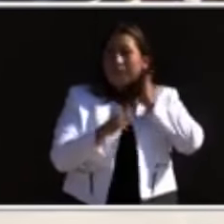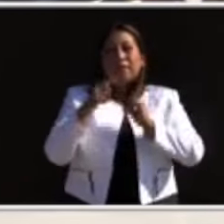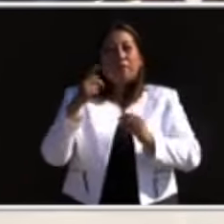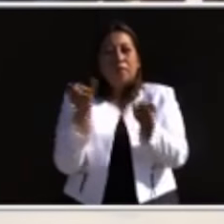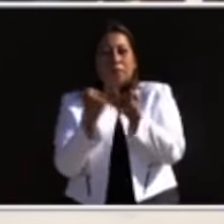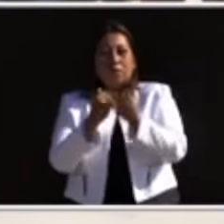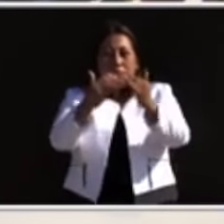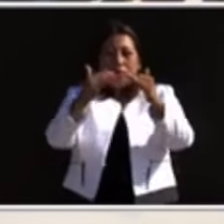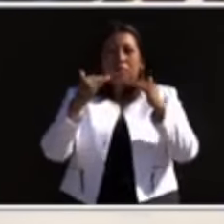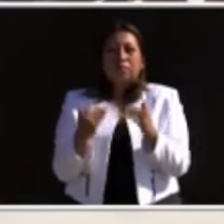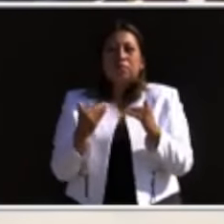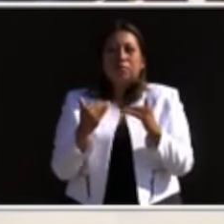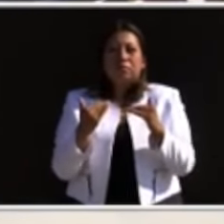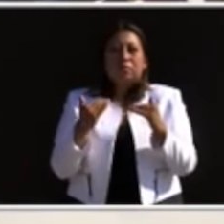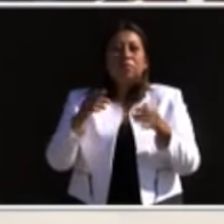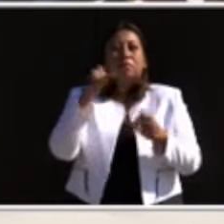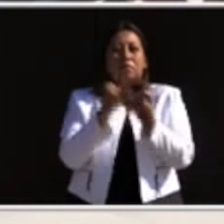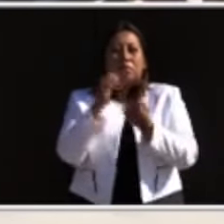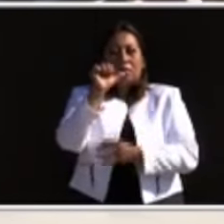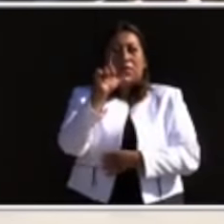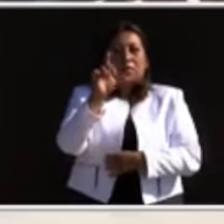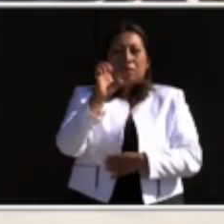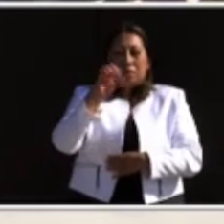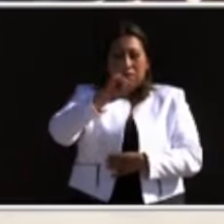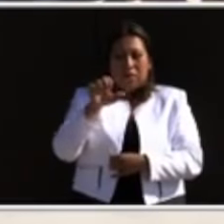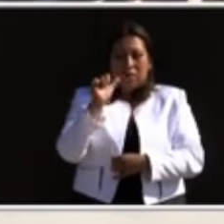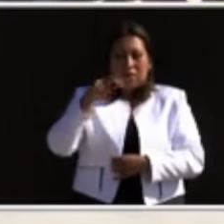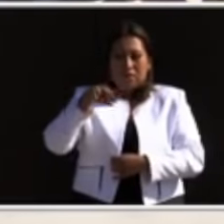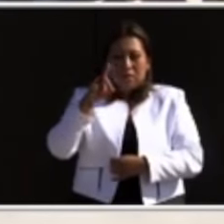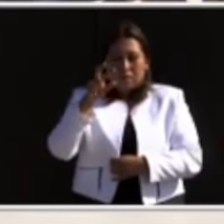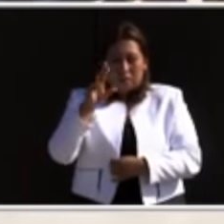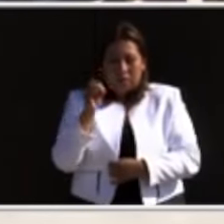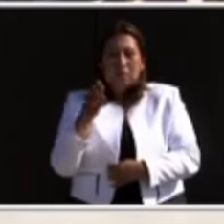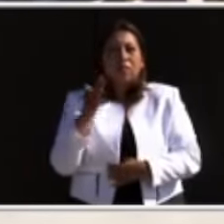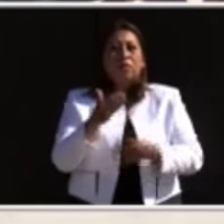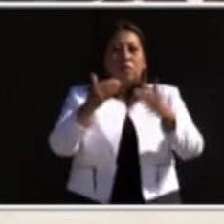Alejandro Zairic Morante será secretario de Desarrollo Económico y Portuario.